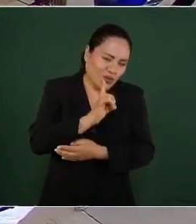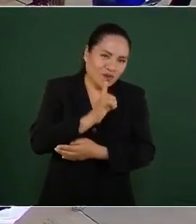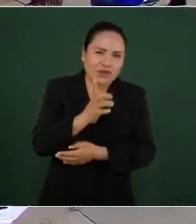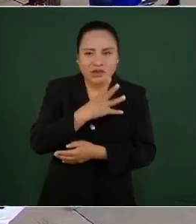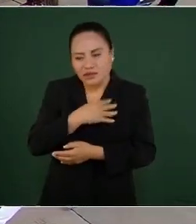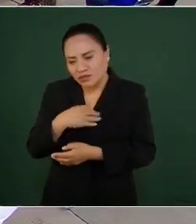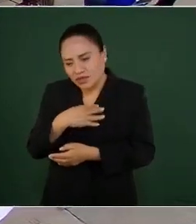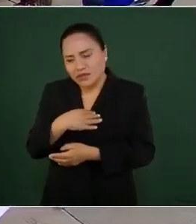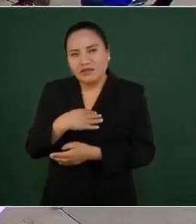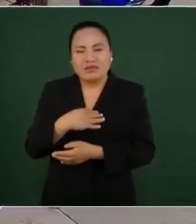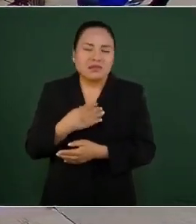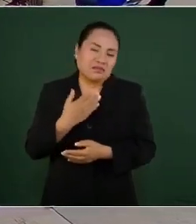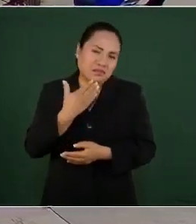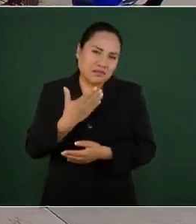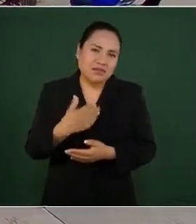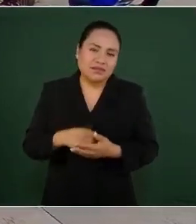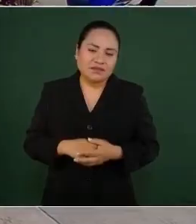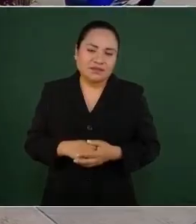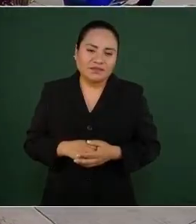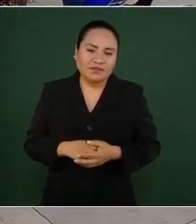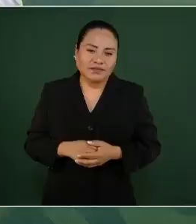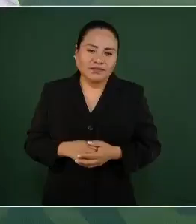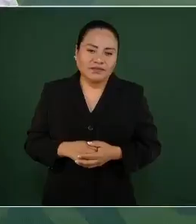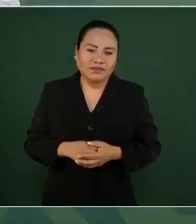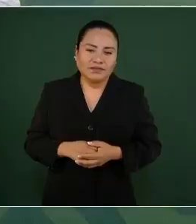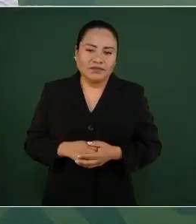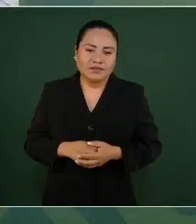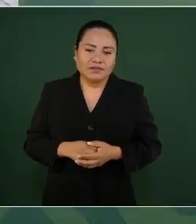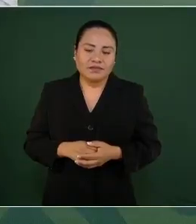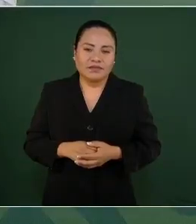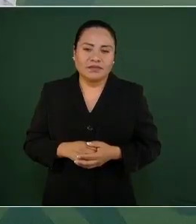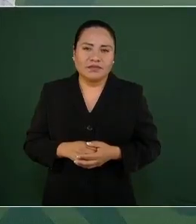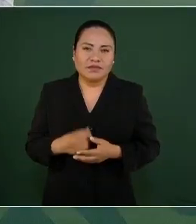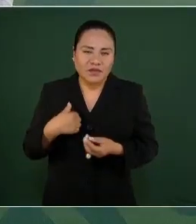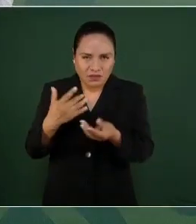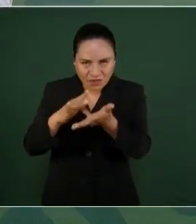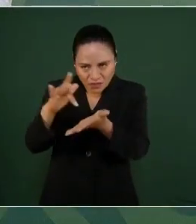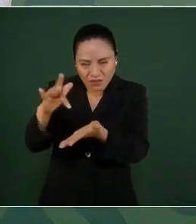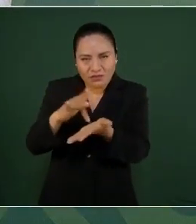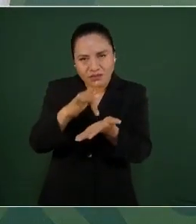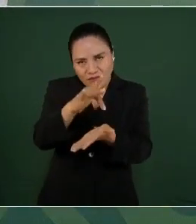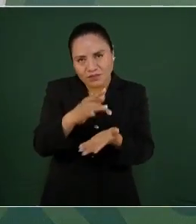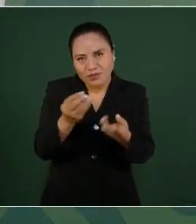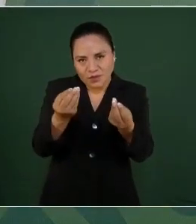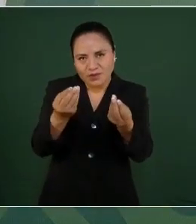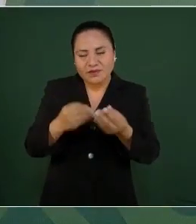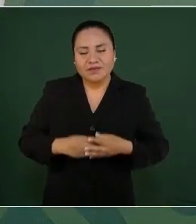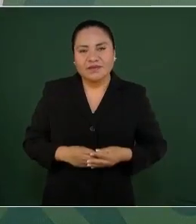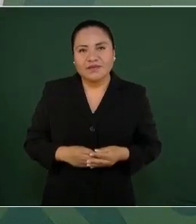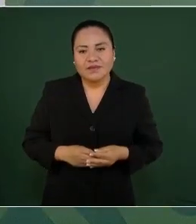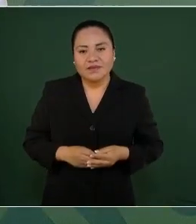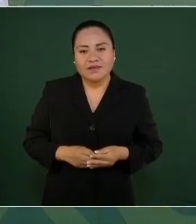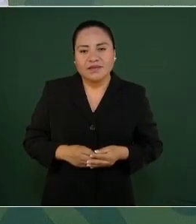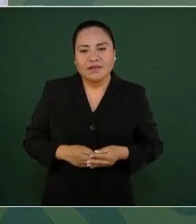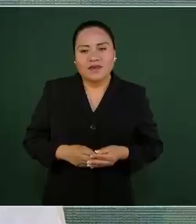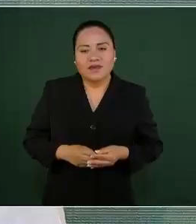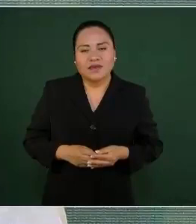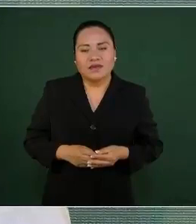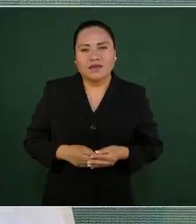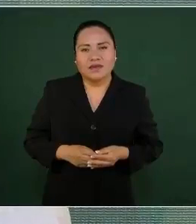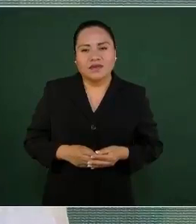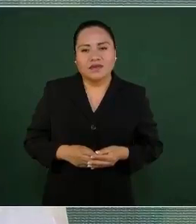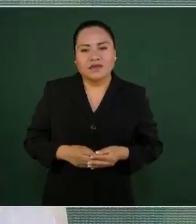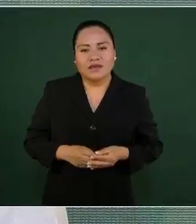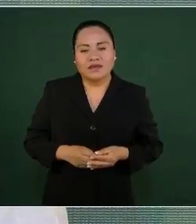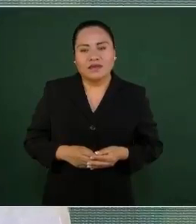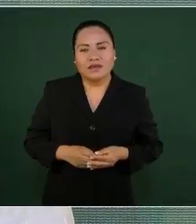todo. Y pues me acompañan y yo les agradezco mucho. Pero pues una vez les digo,